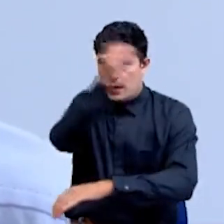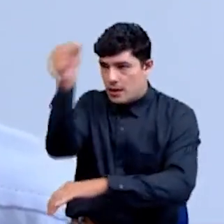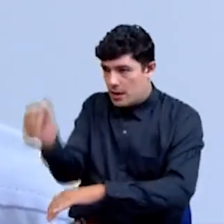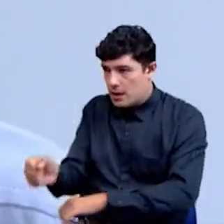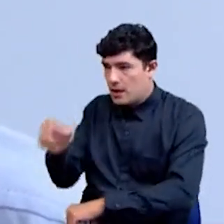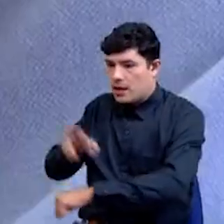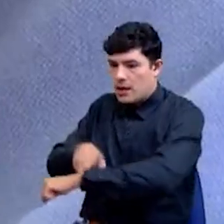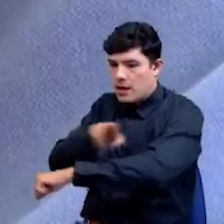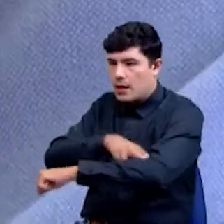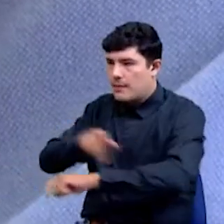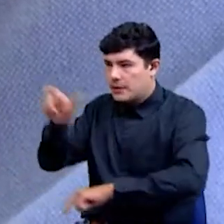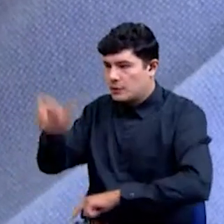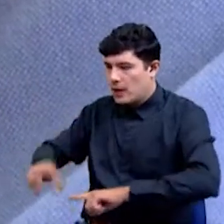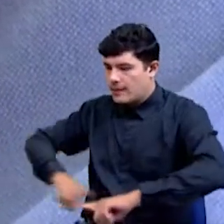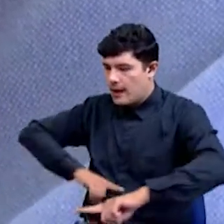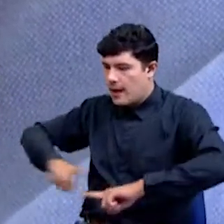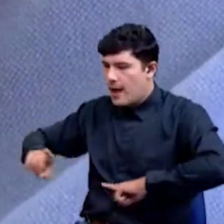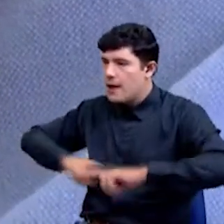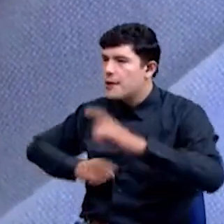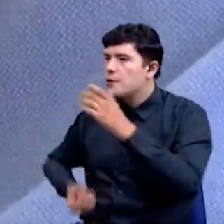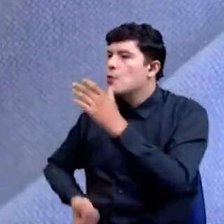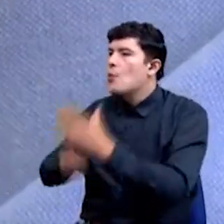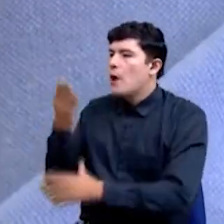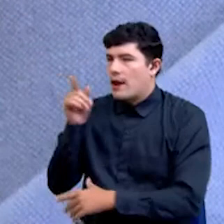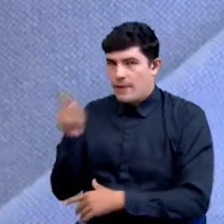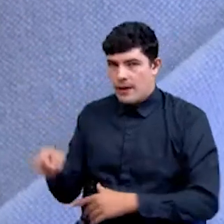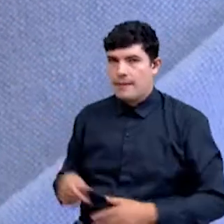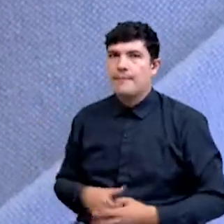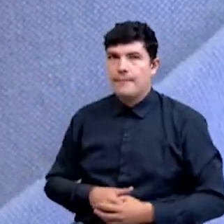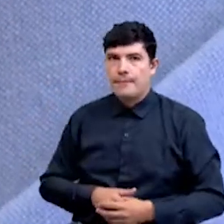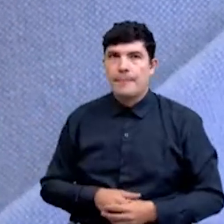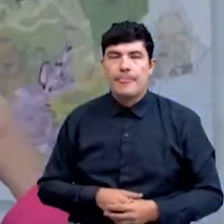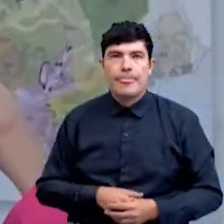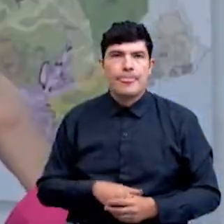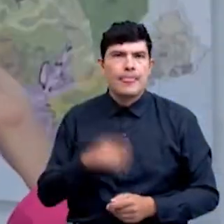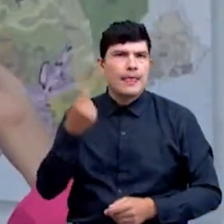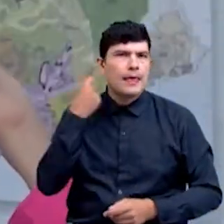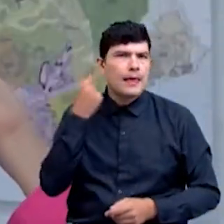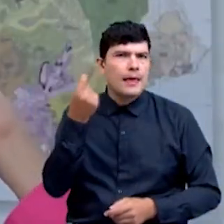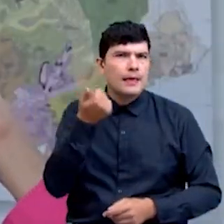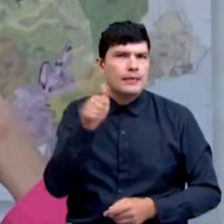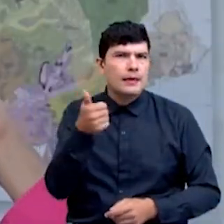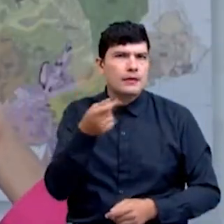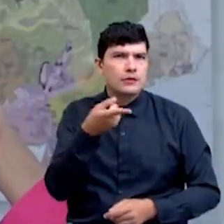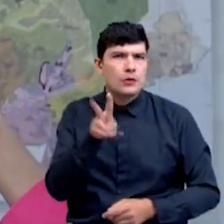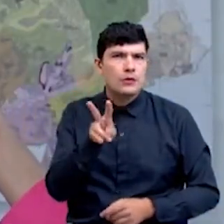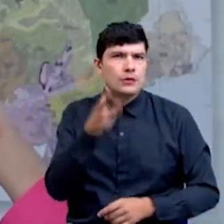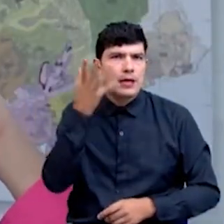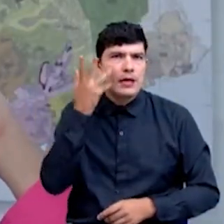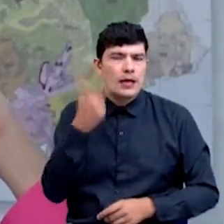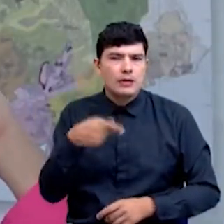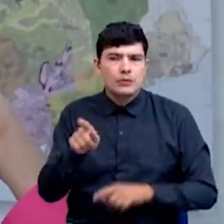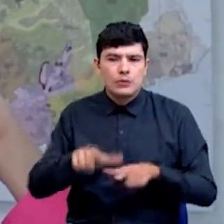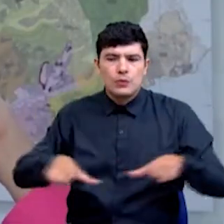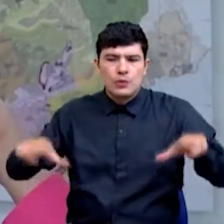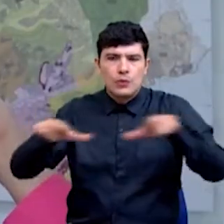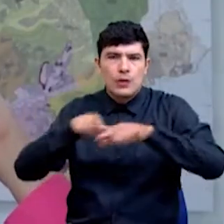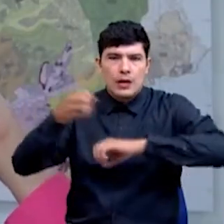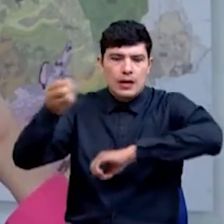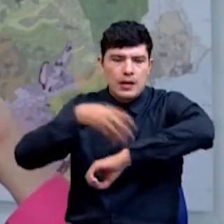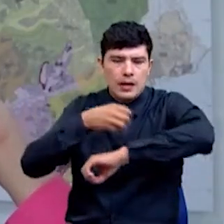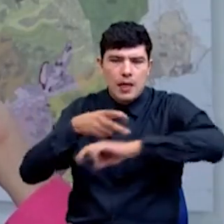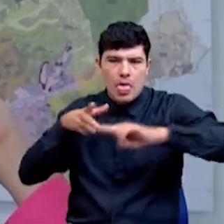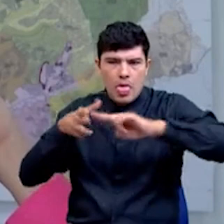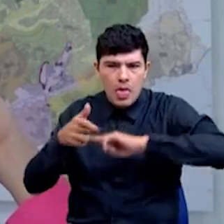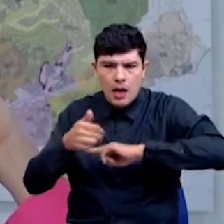para la plaza. Hace unos 10, 12 días tuvimos conocimiento por un corte que se presenta en la plaza, lo que nos